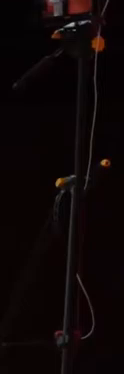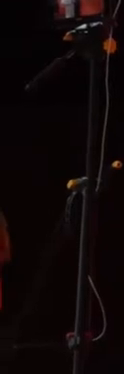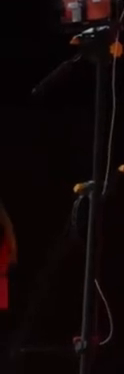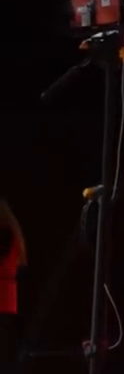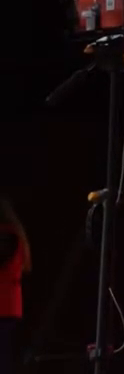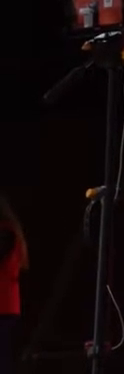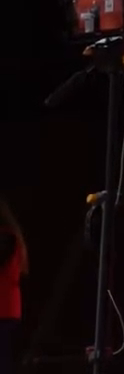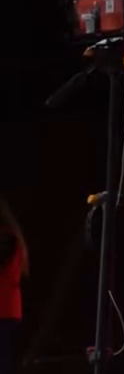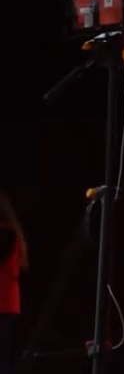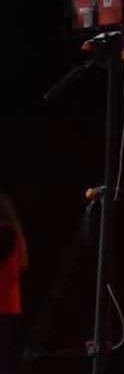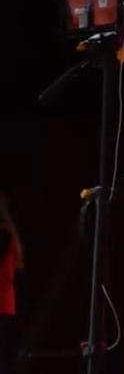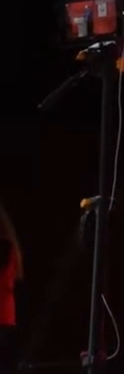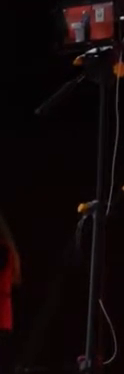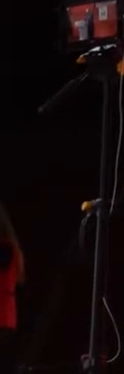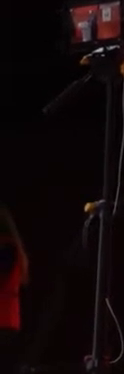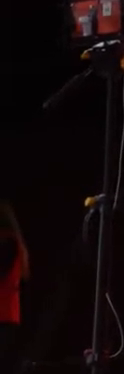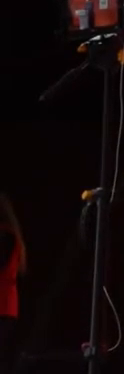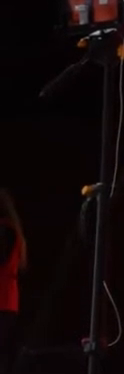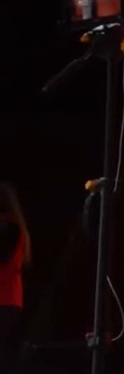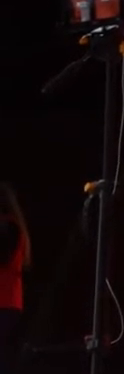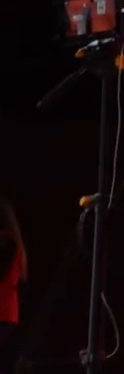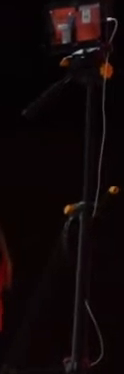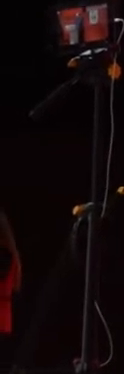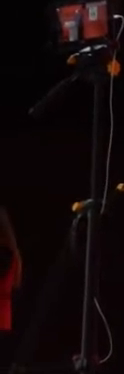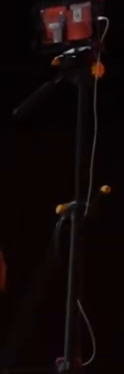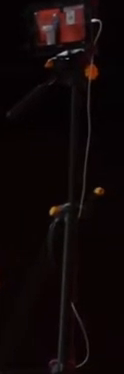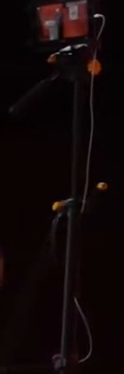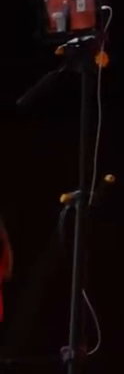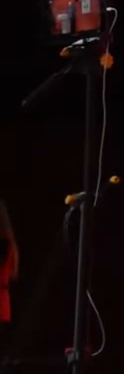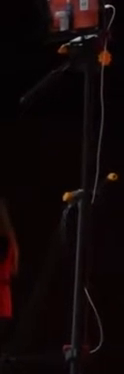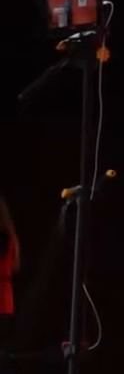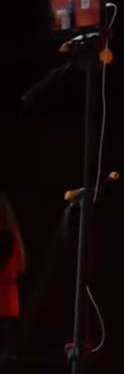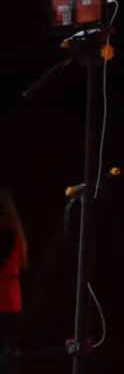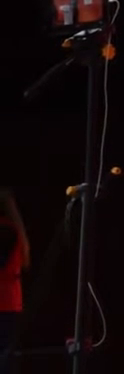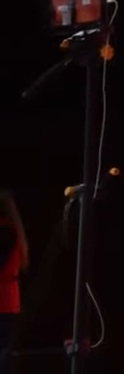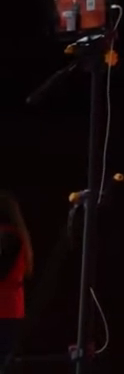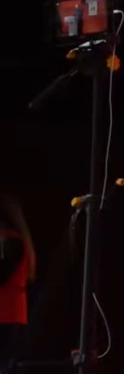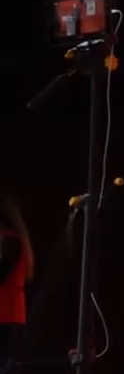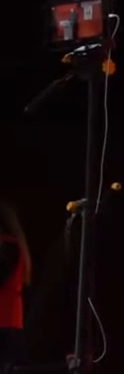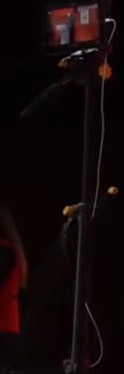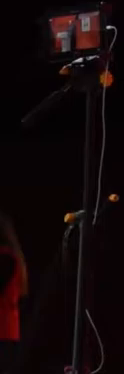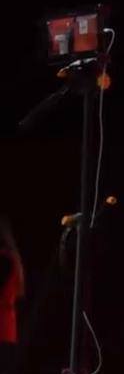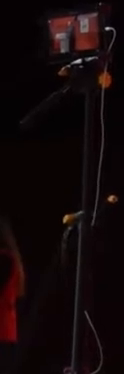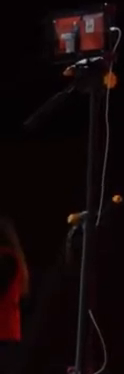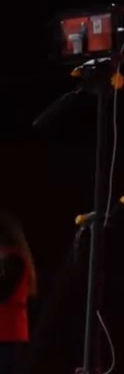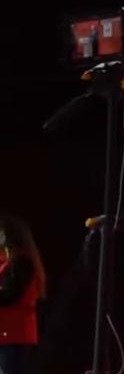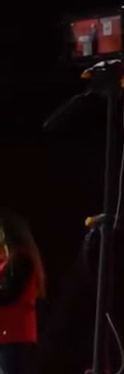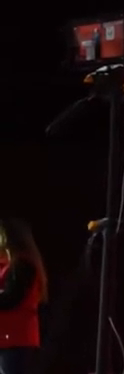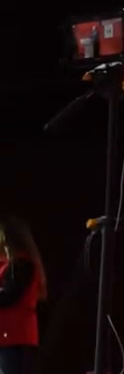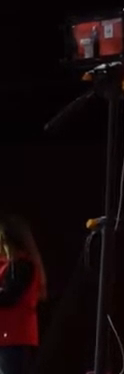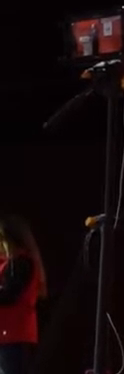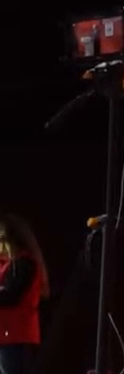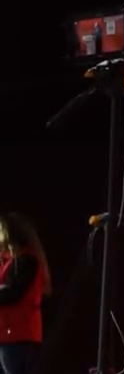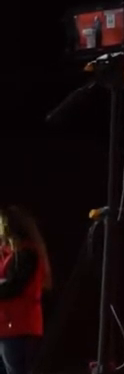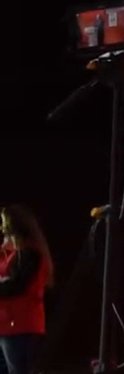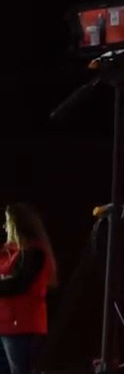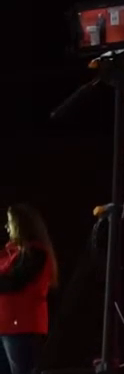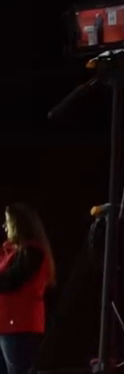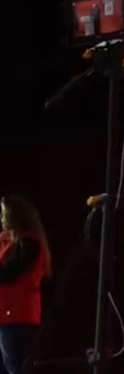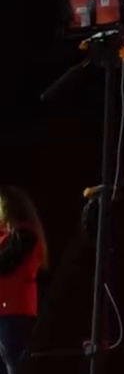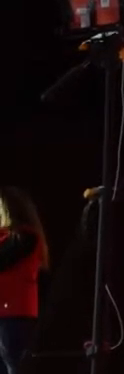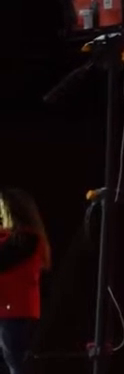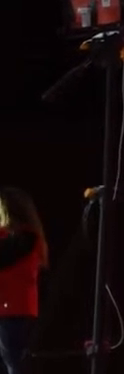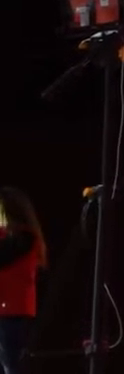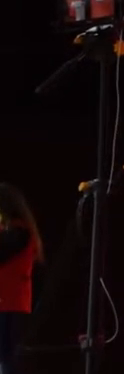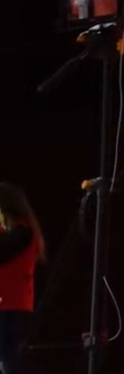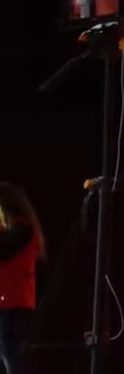quien lo hizo posible. Venustiano Carranza. A casi 100 años de la promulgación de